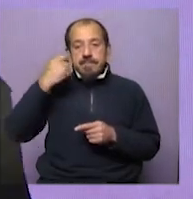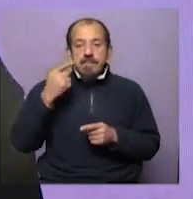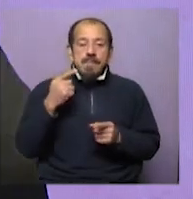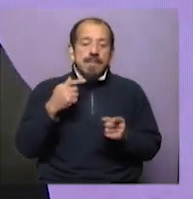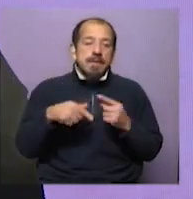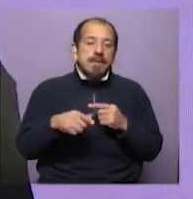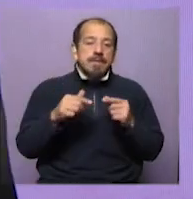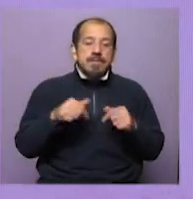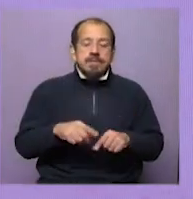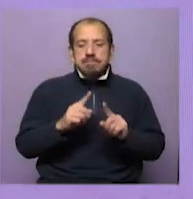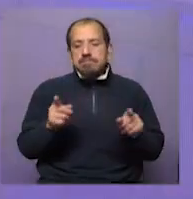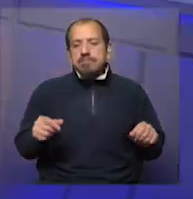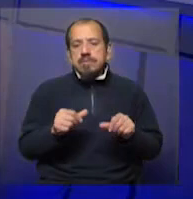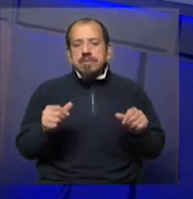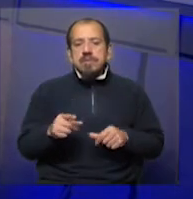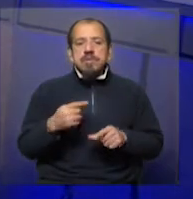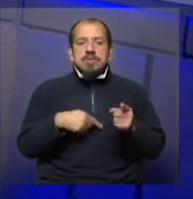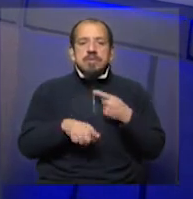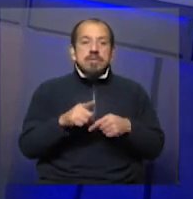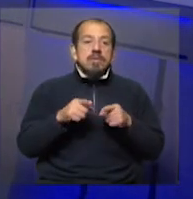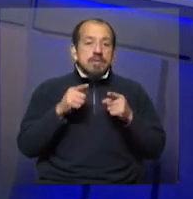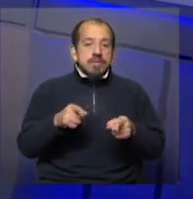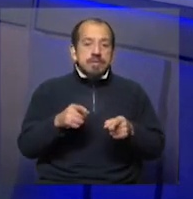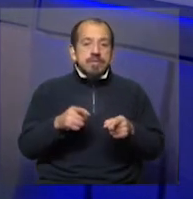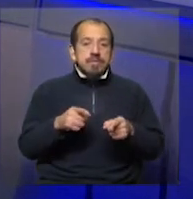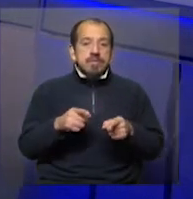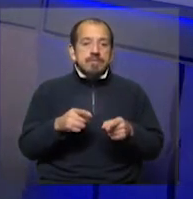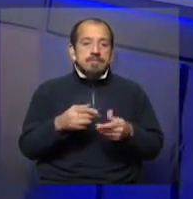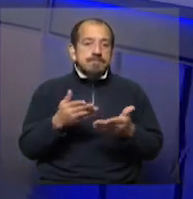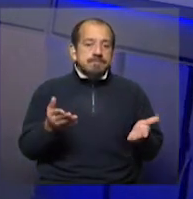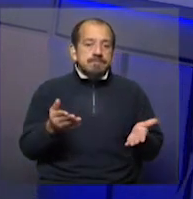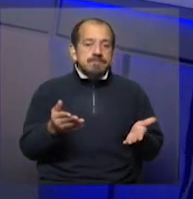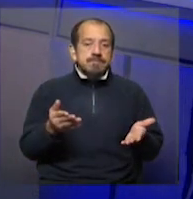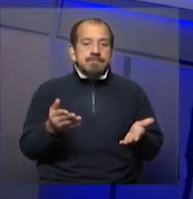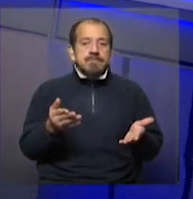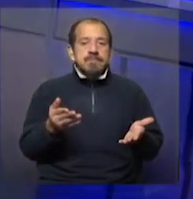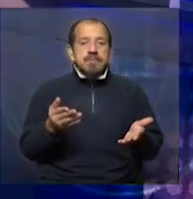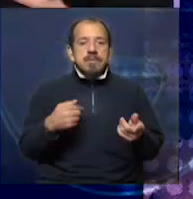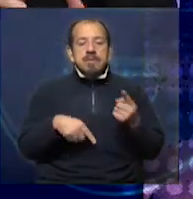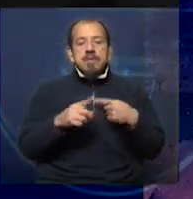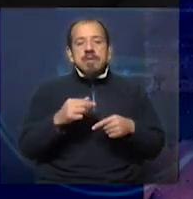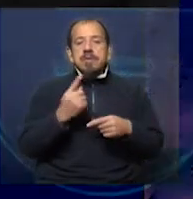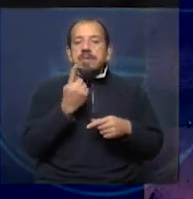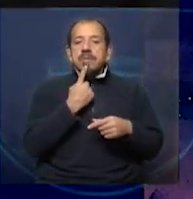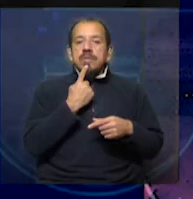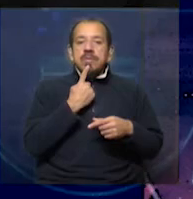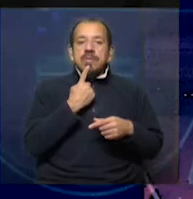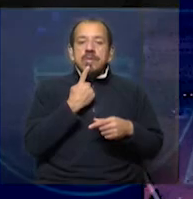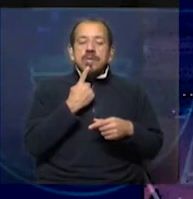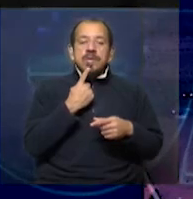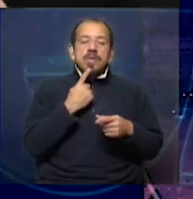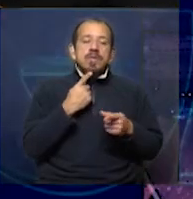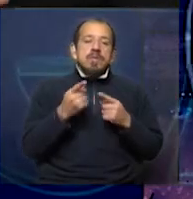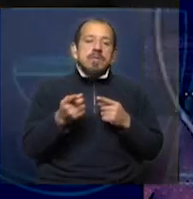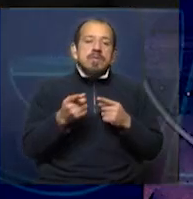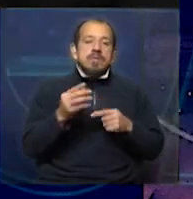no se ha incursionado tanto, pero es como ese, en ese territorio el detrás de bambalinas, de la política, y